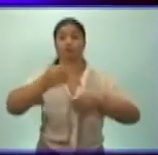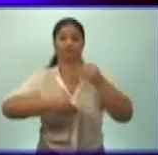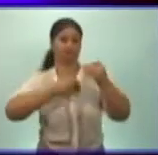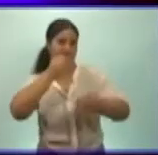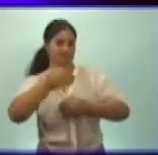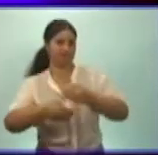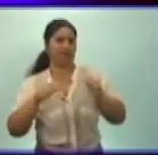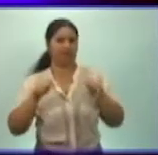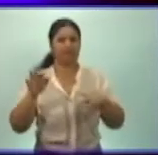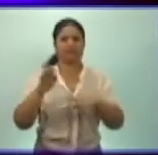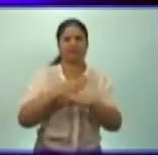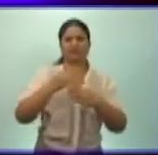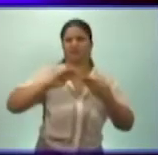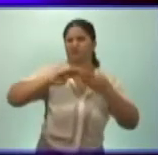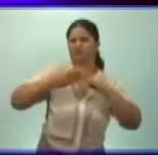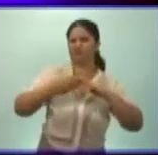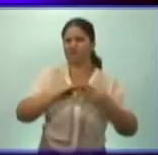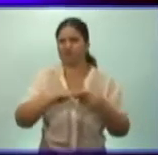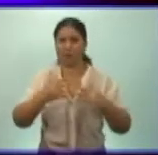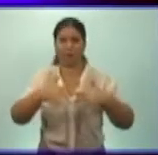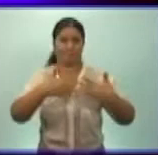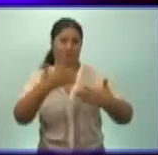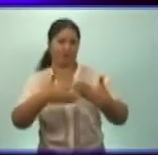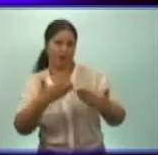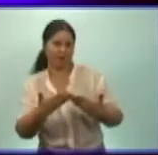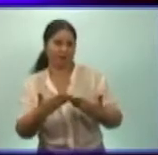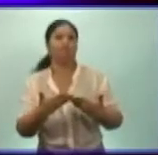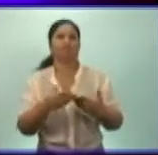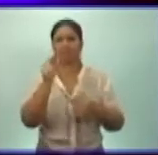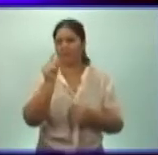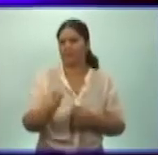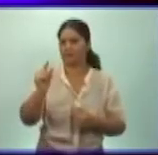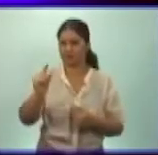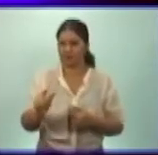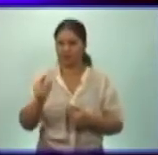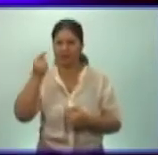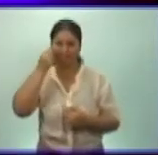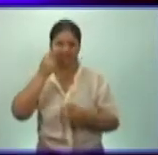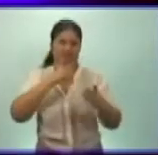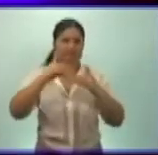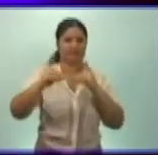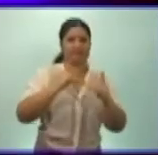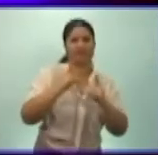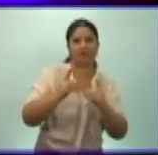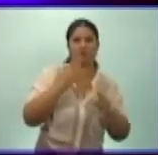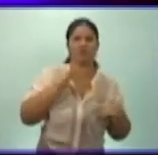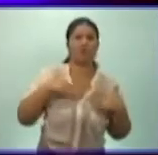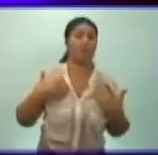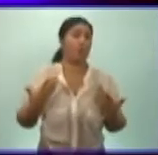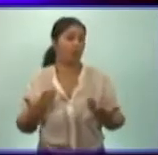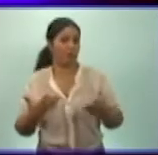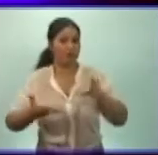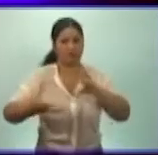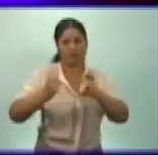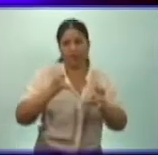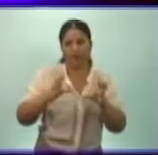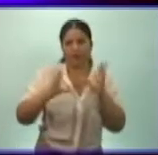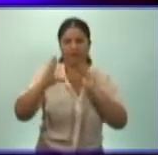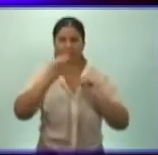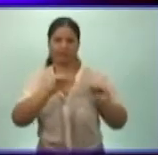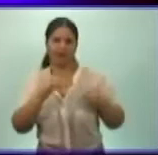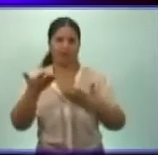de la vida de los seres humanos por medio del diálogo y los personajes. Por supuesto, los franceses